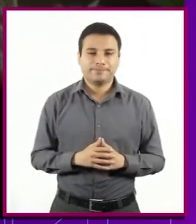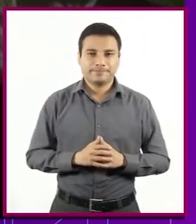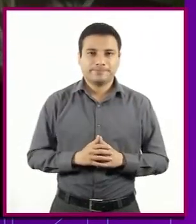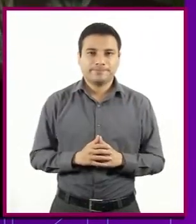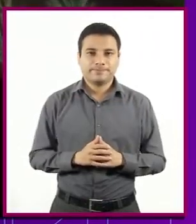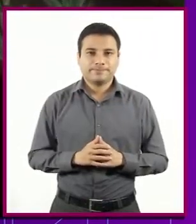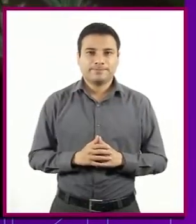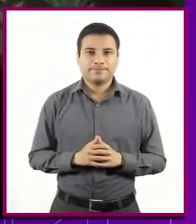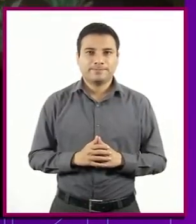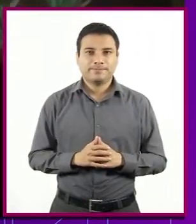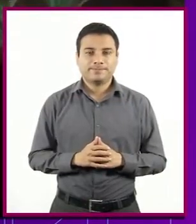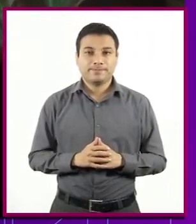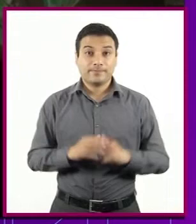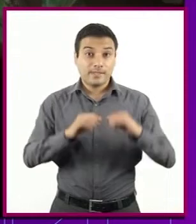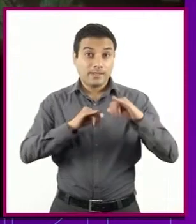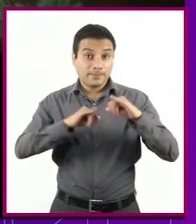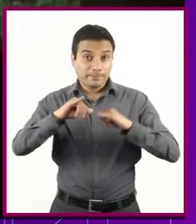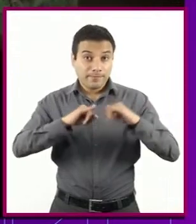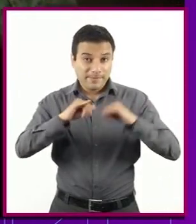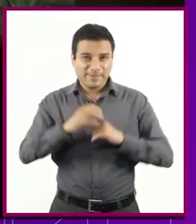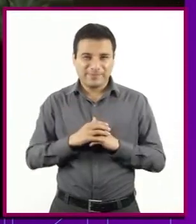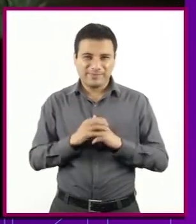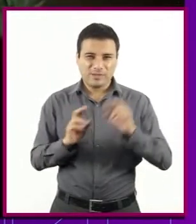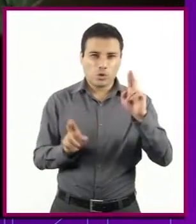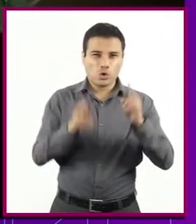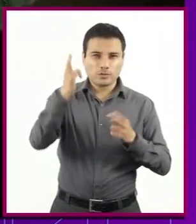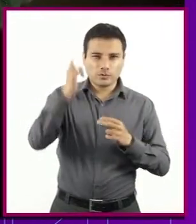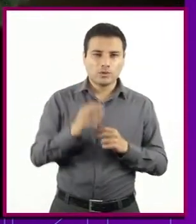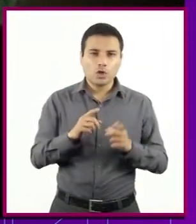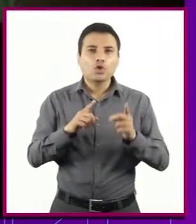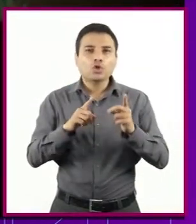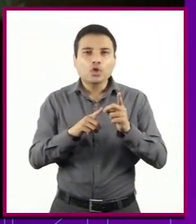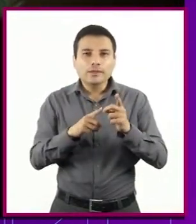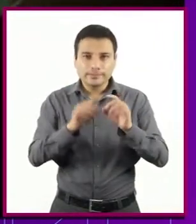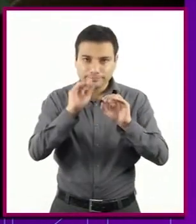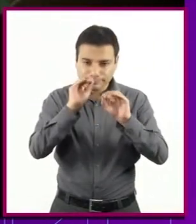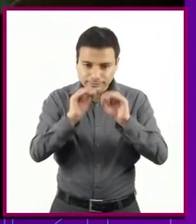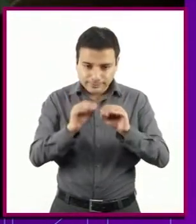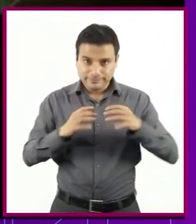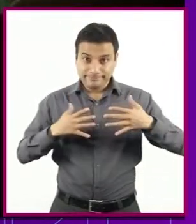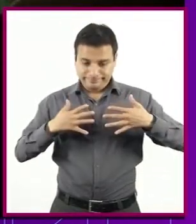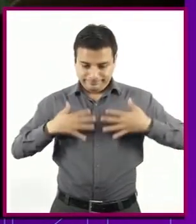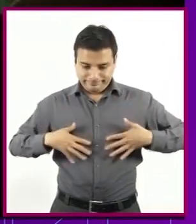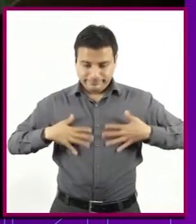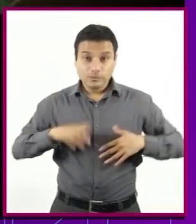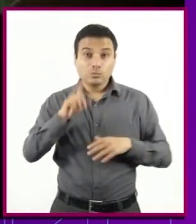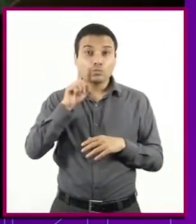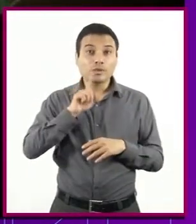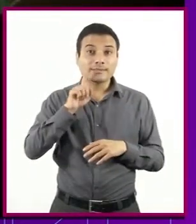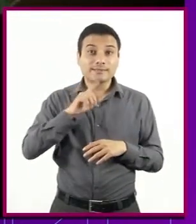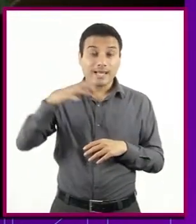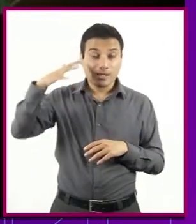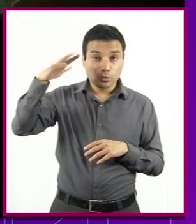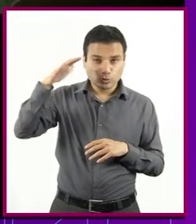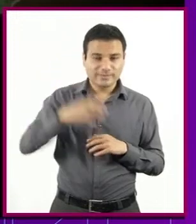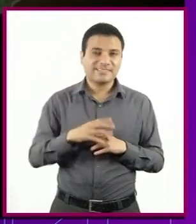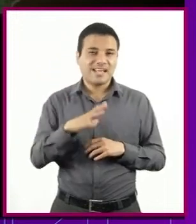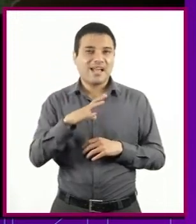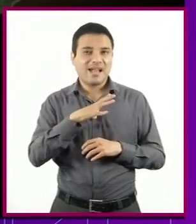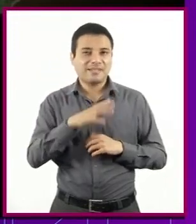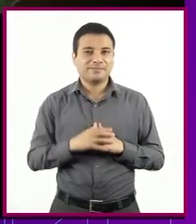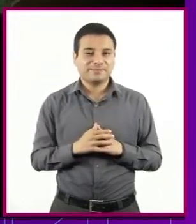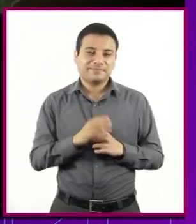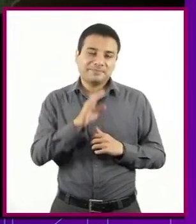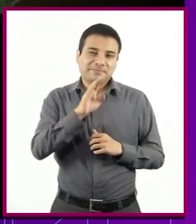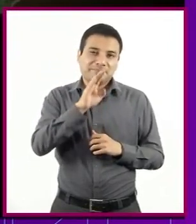El mapa del cosmos, bordado en el Xquemitl, lo portan las mujeres totonacas adultas, mujeres madres que al vestir el